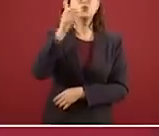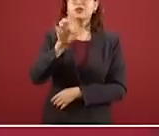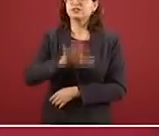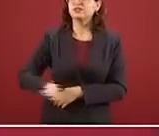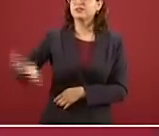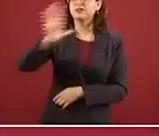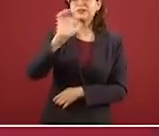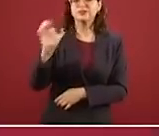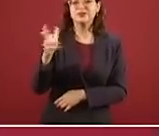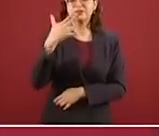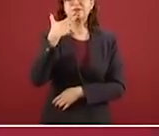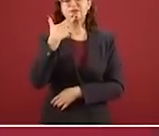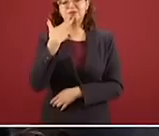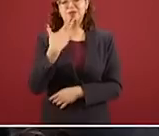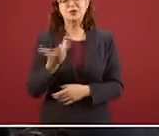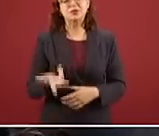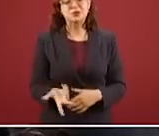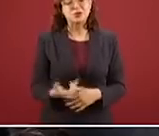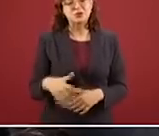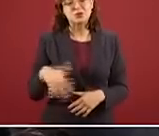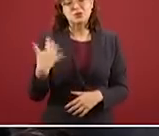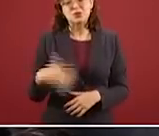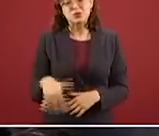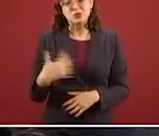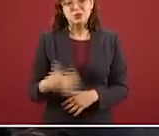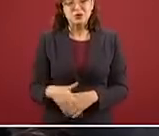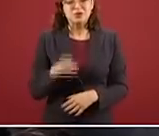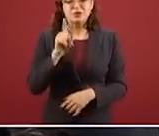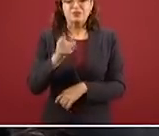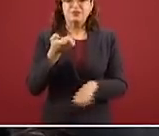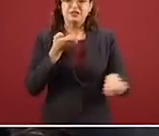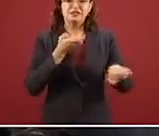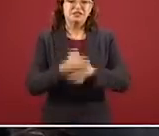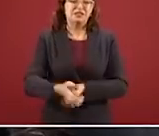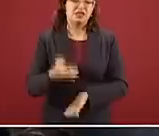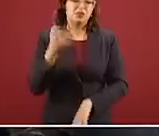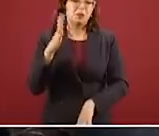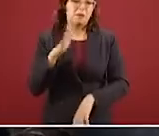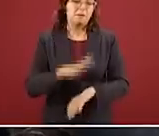Estamos hablando de el estado